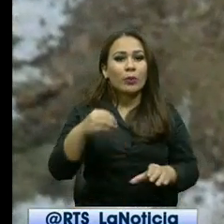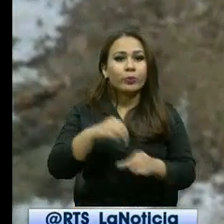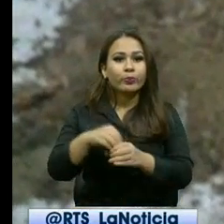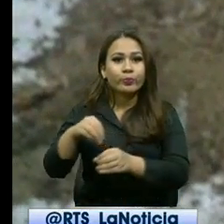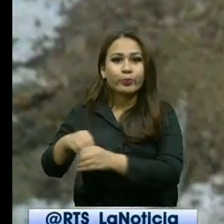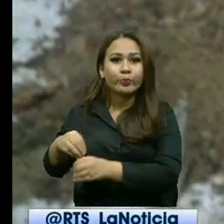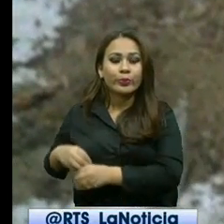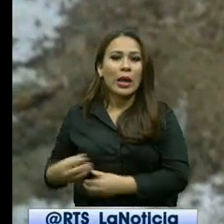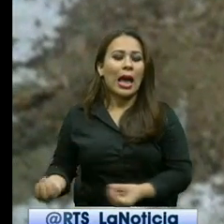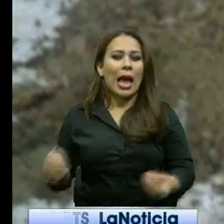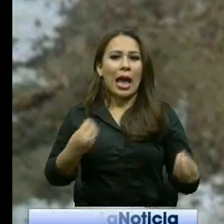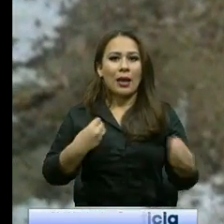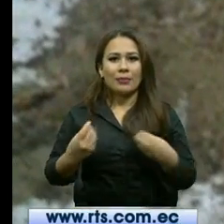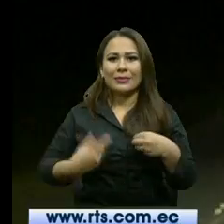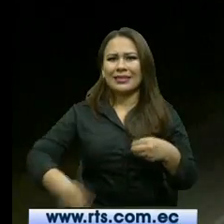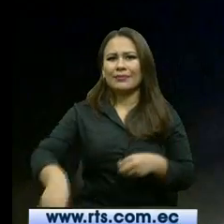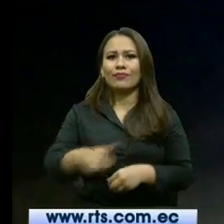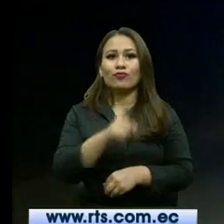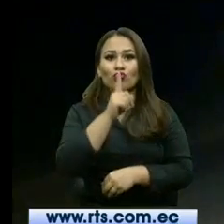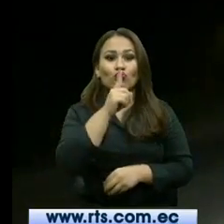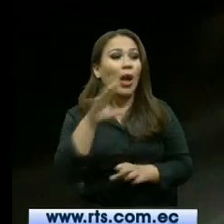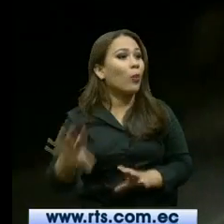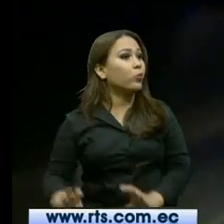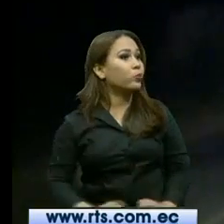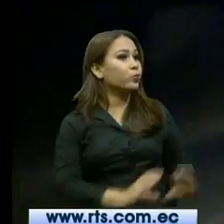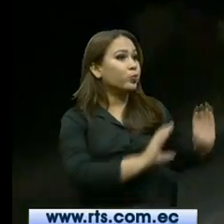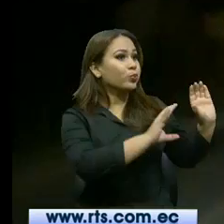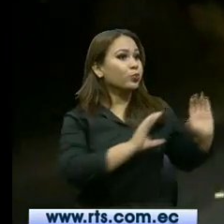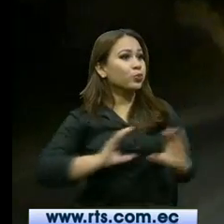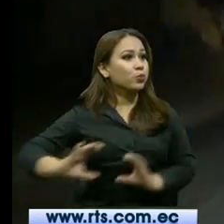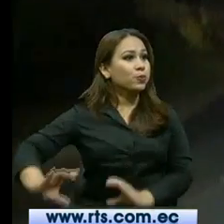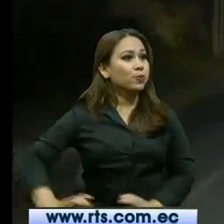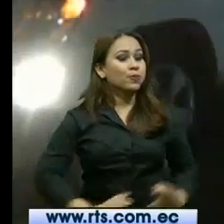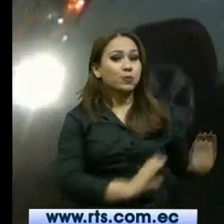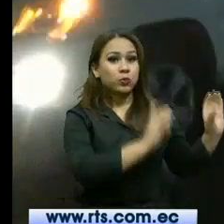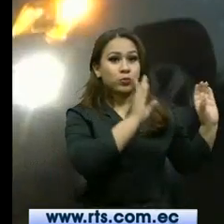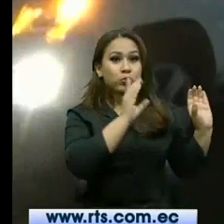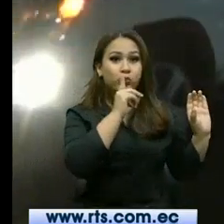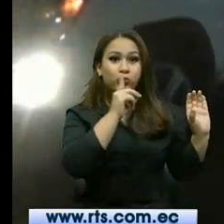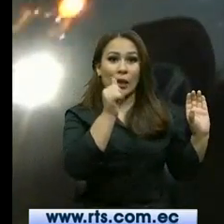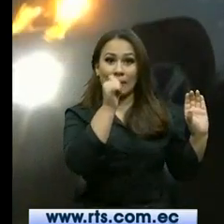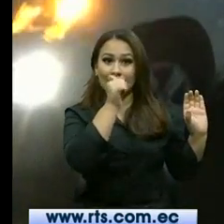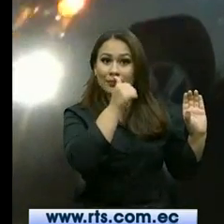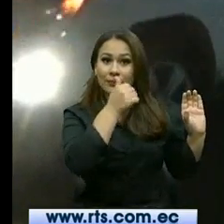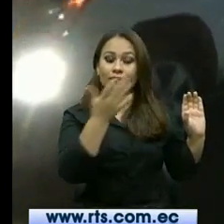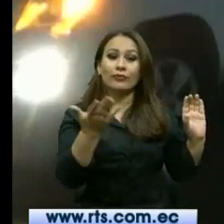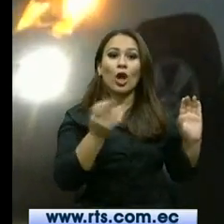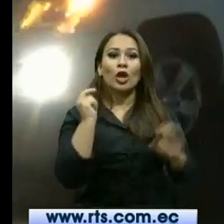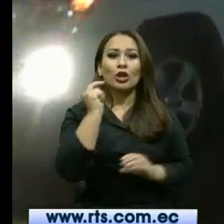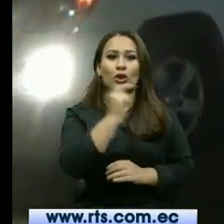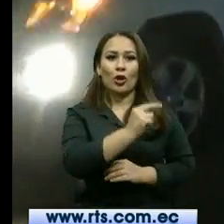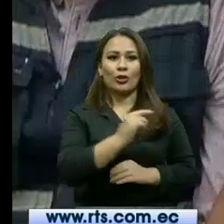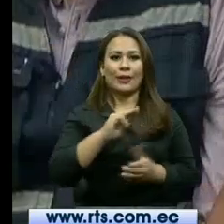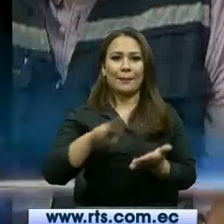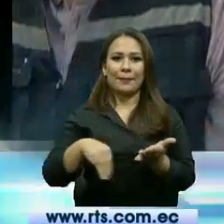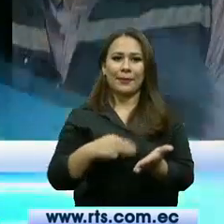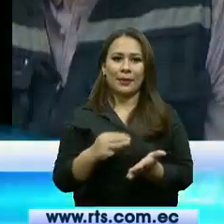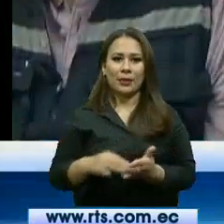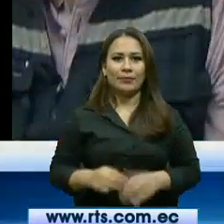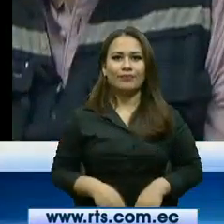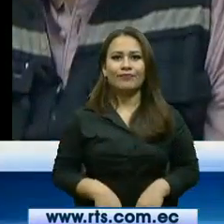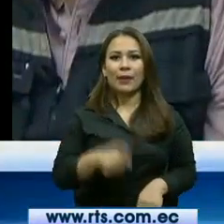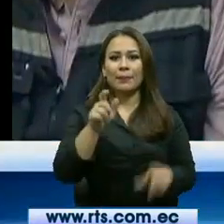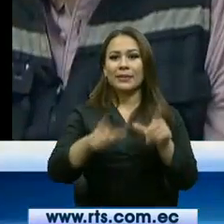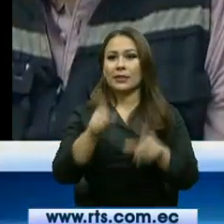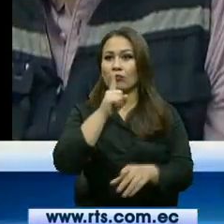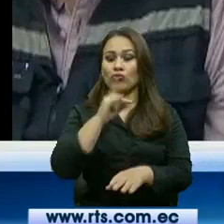finca utilizada como centro de acopio, ubicada entre las localidades de Canoa y Jama, en la zona norte de la provincia de Manabí. Aprovechando la